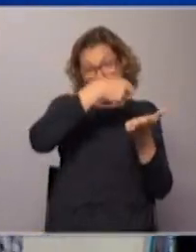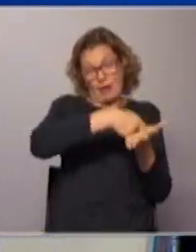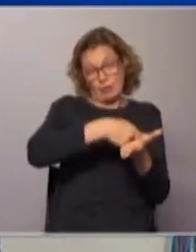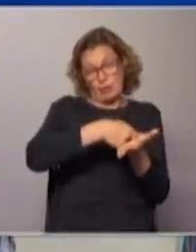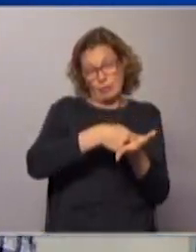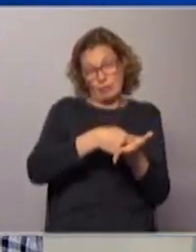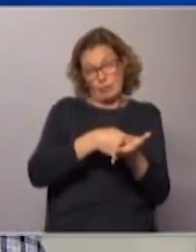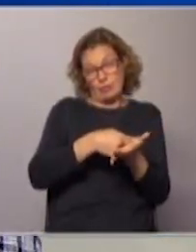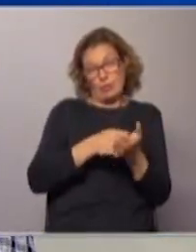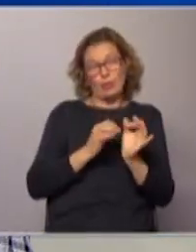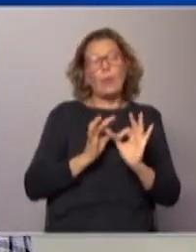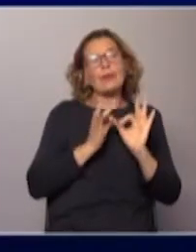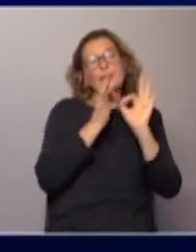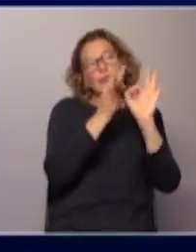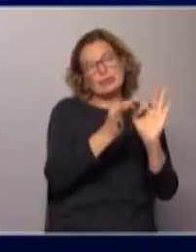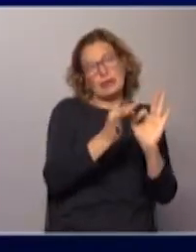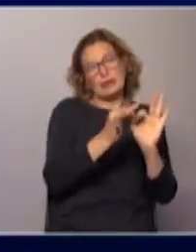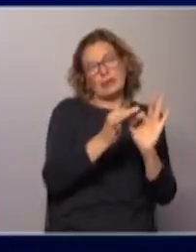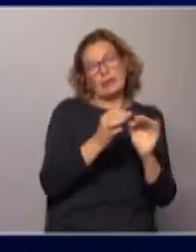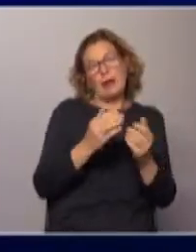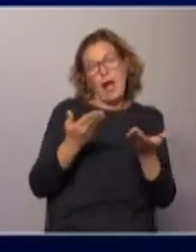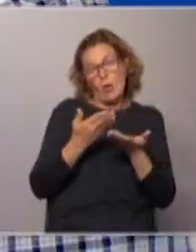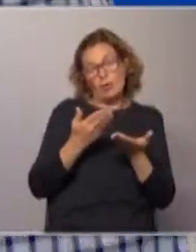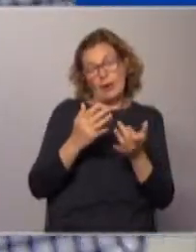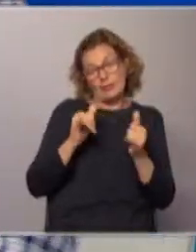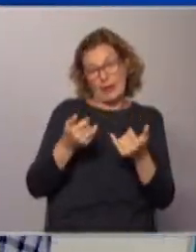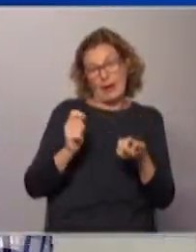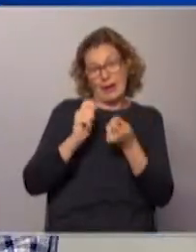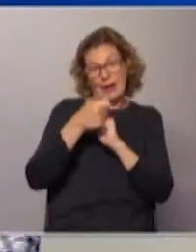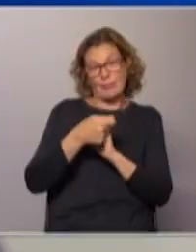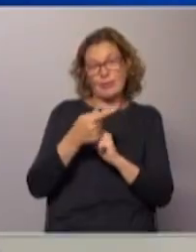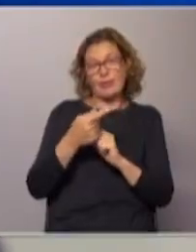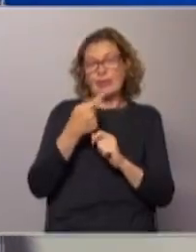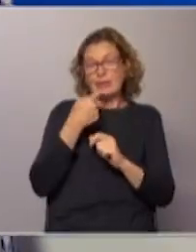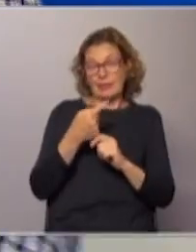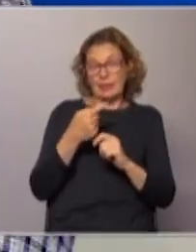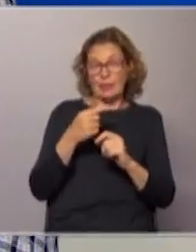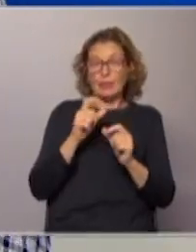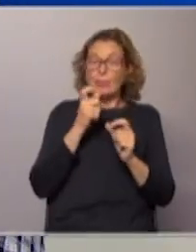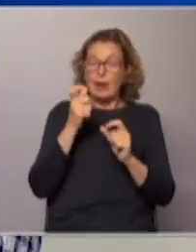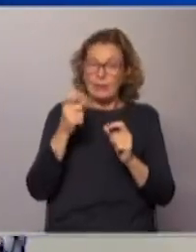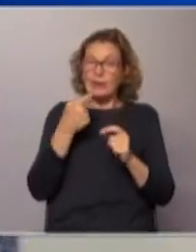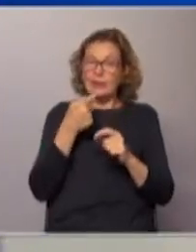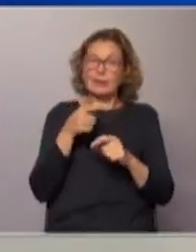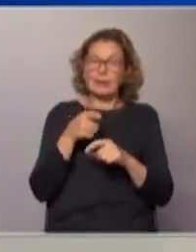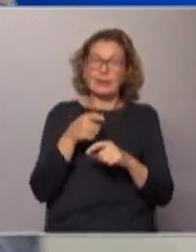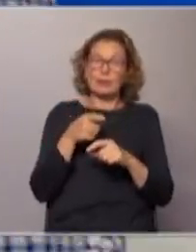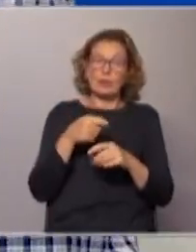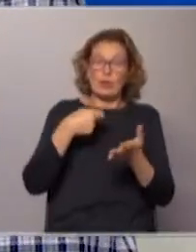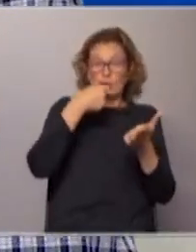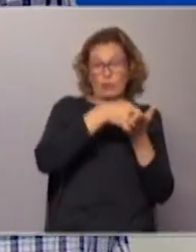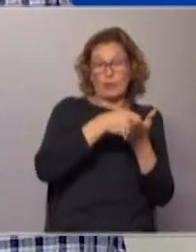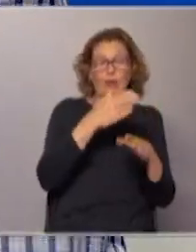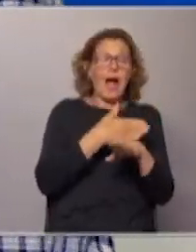que no se transforme cuando llegue el refuerzo sino que se transforme ya en gasto dicho de otra manera para decirlo en el mismo lenguaje sencillo que es el que los refuerzos